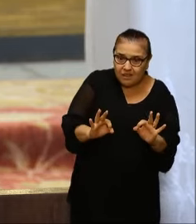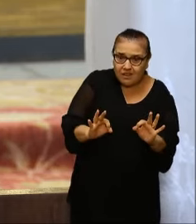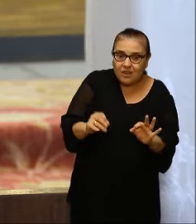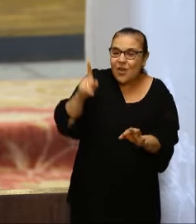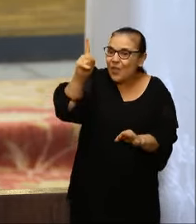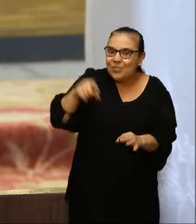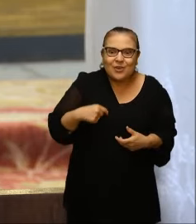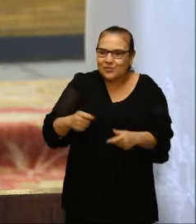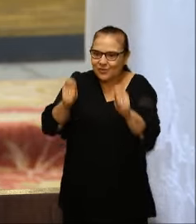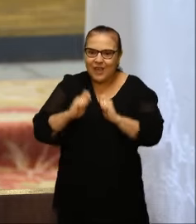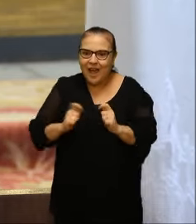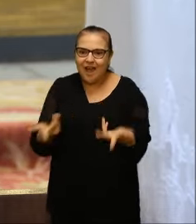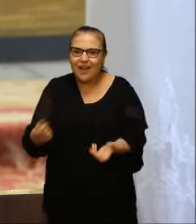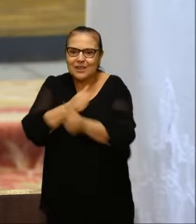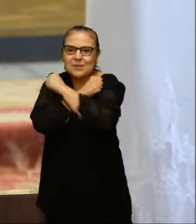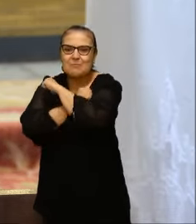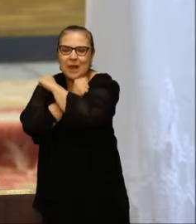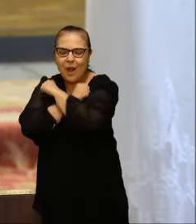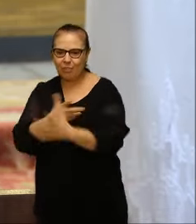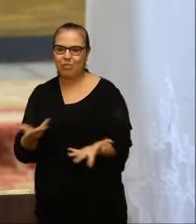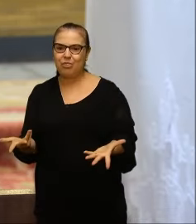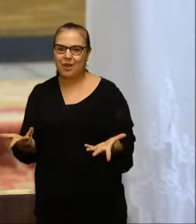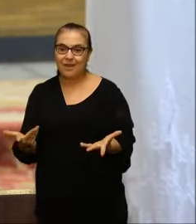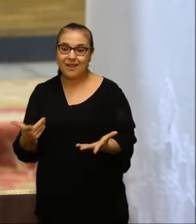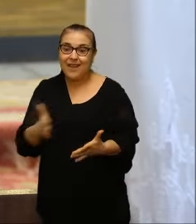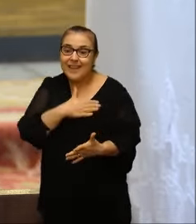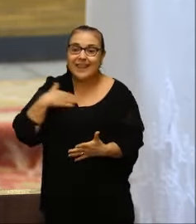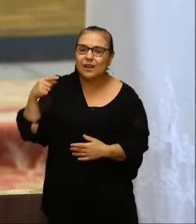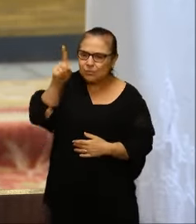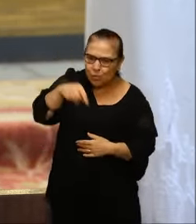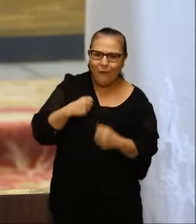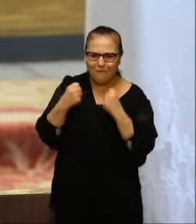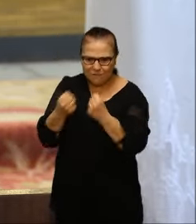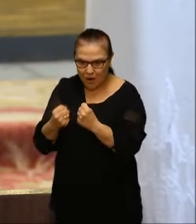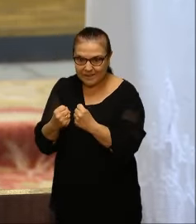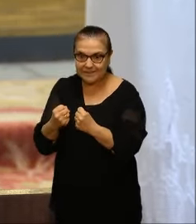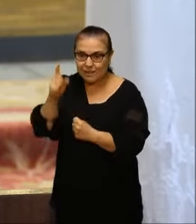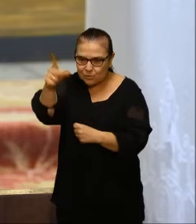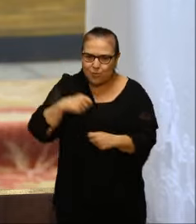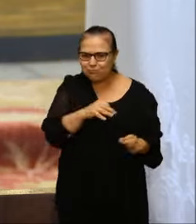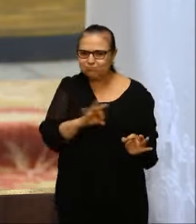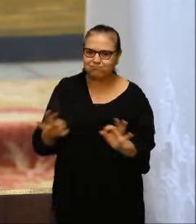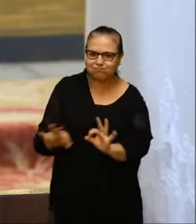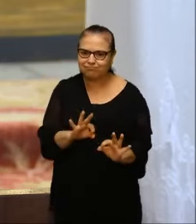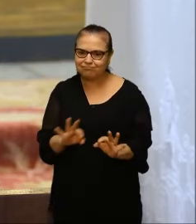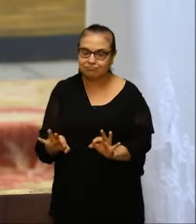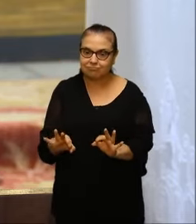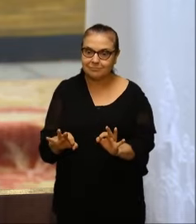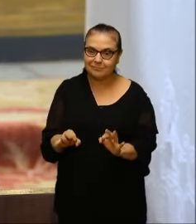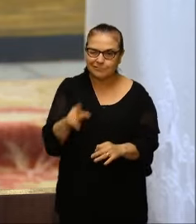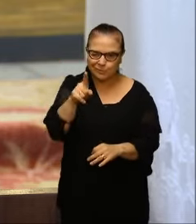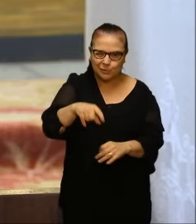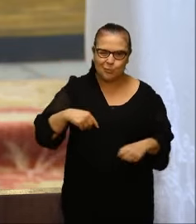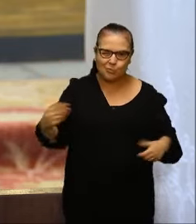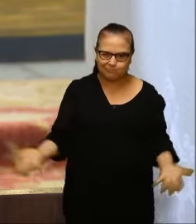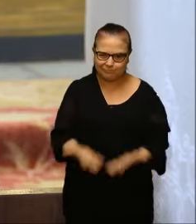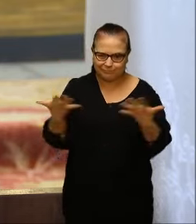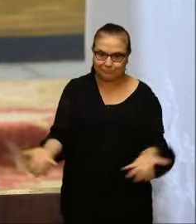es esperanza, y que Dios lo que quiere es que seas fuerte, que seas prevenido, que te pongas las